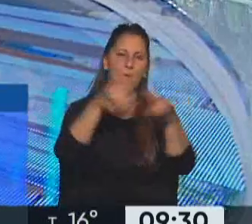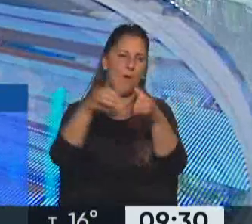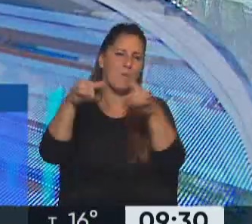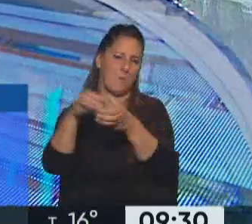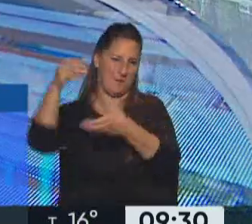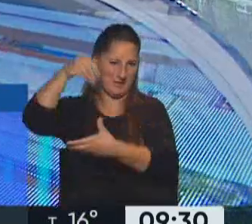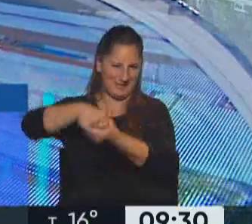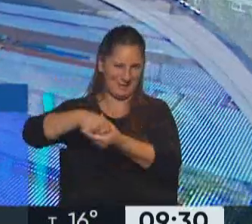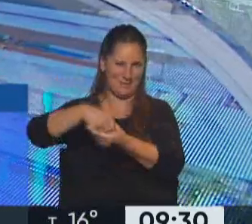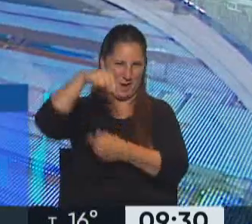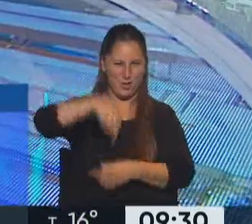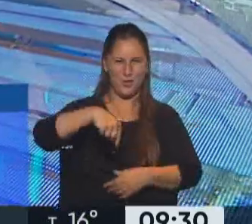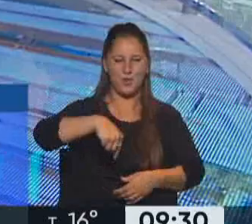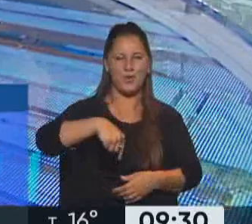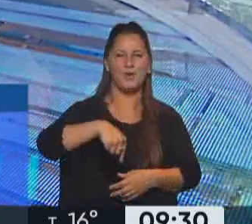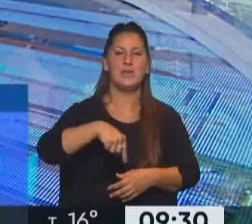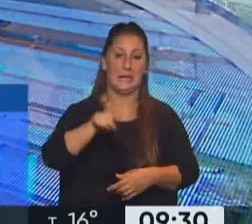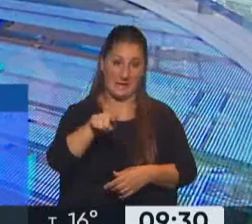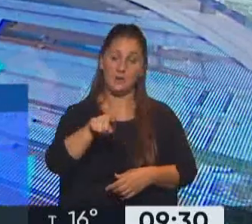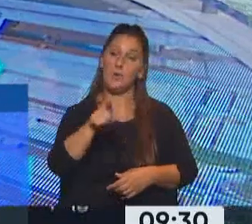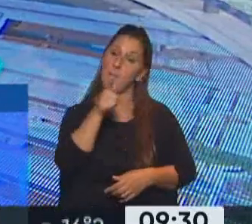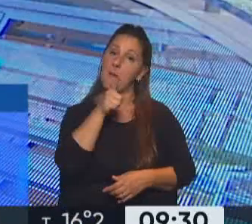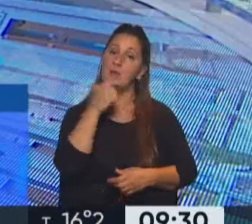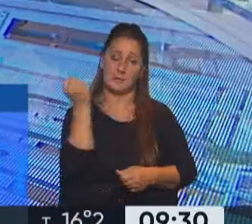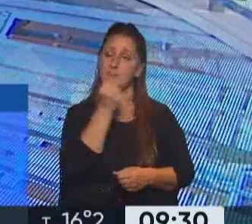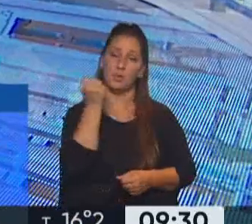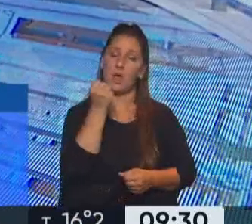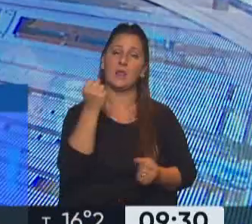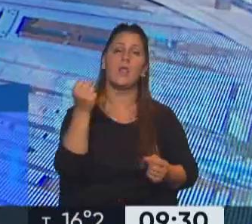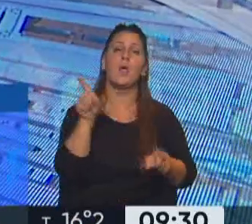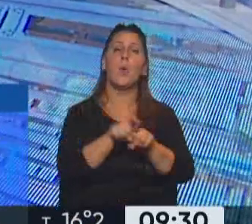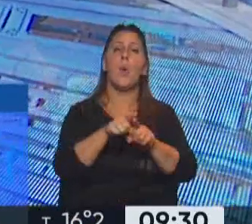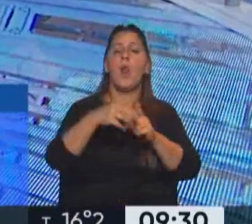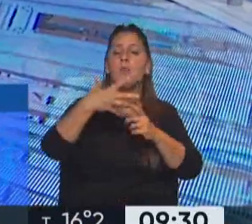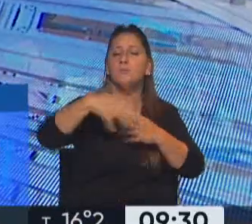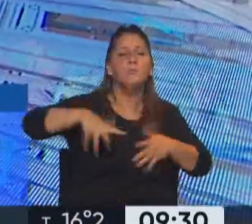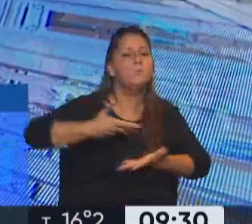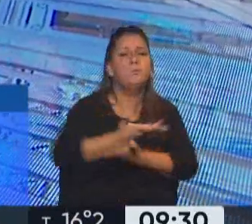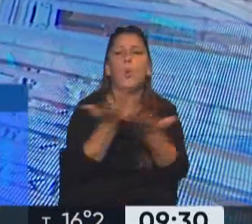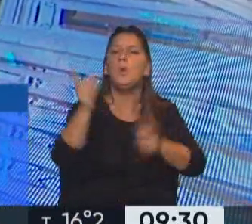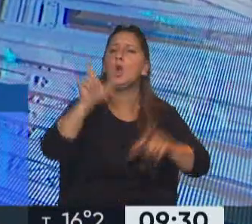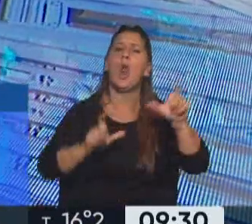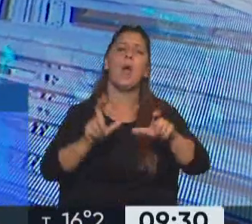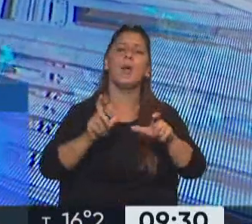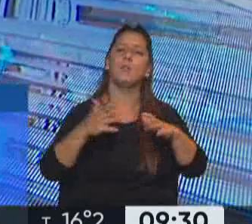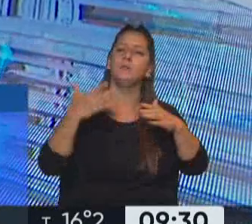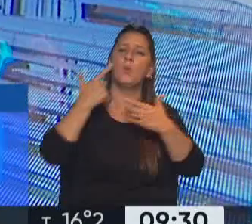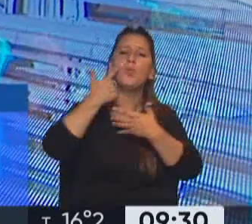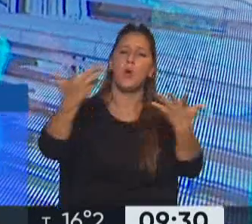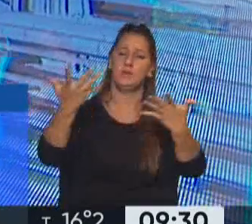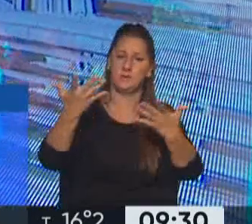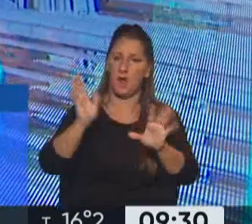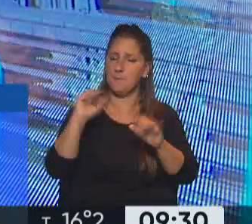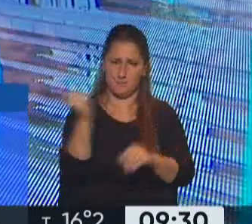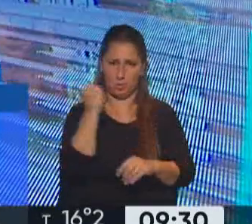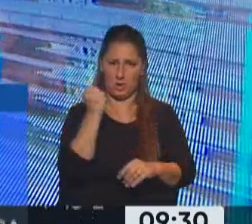culturales. Me parece que eso es importante porque hay que volver a recuperar el espacio público y la calle. Y con respecto al bloque